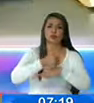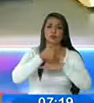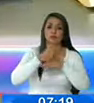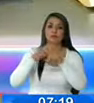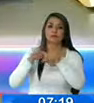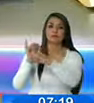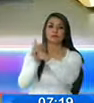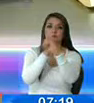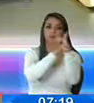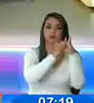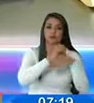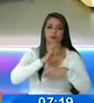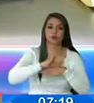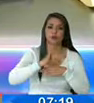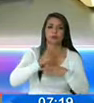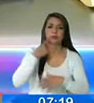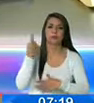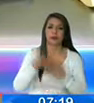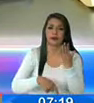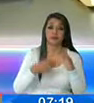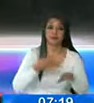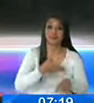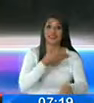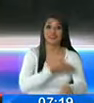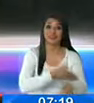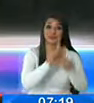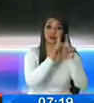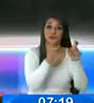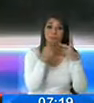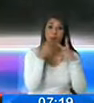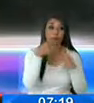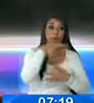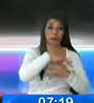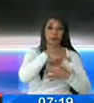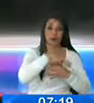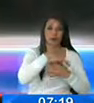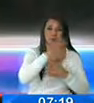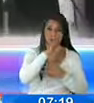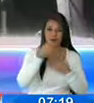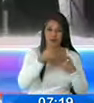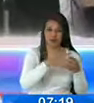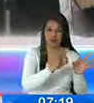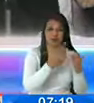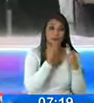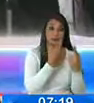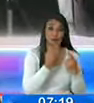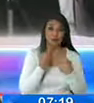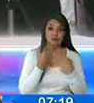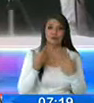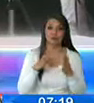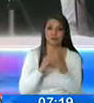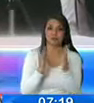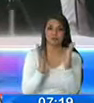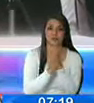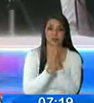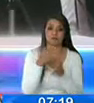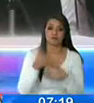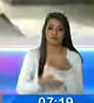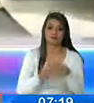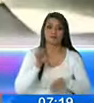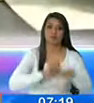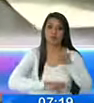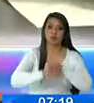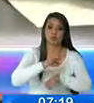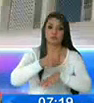país. Esto para aplicar los resultados de la consulta popular del pasado 4 de febrero. En el proceso de evaluación